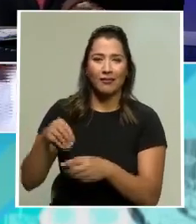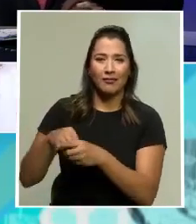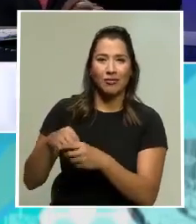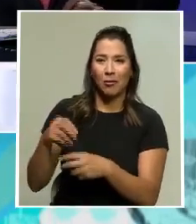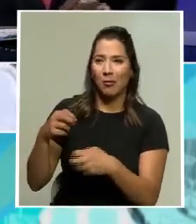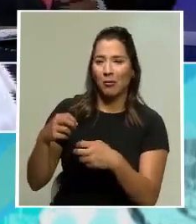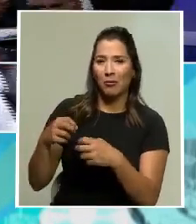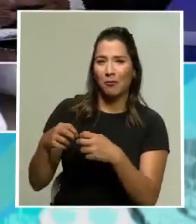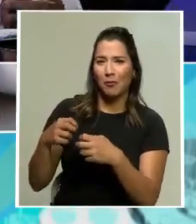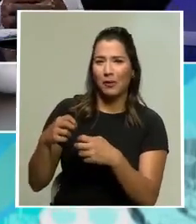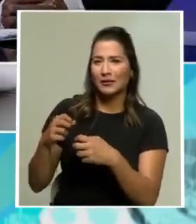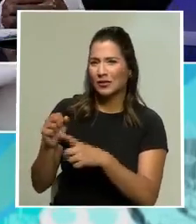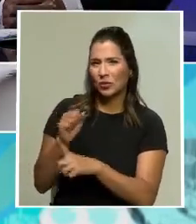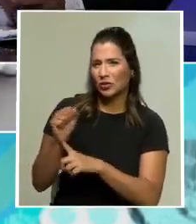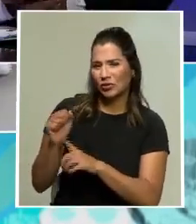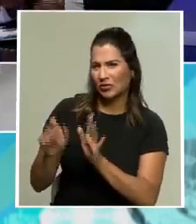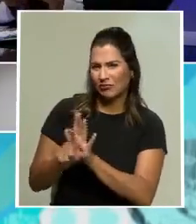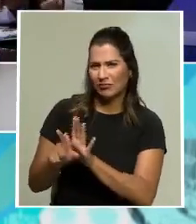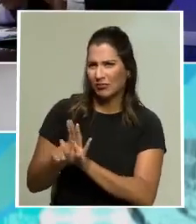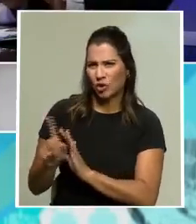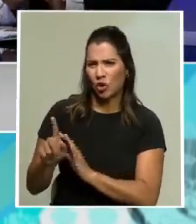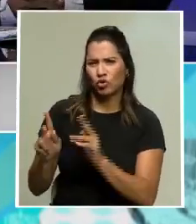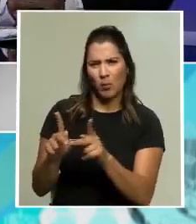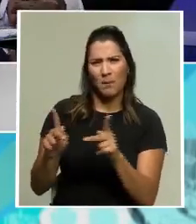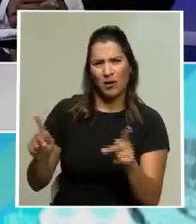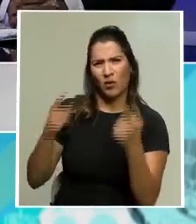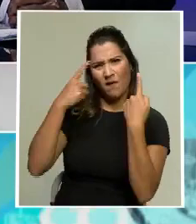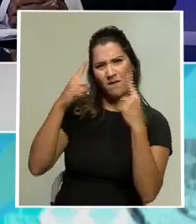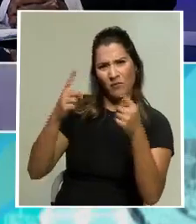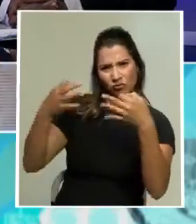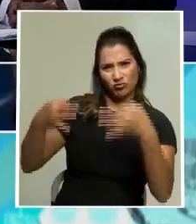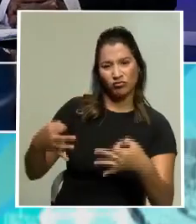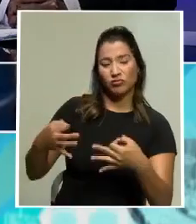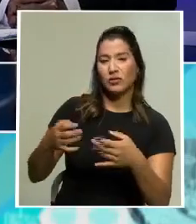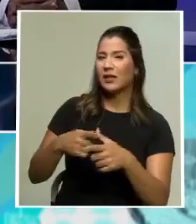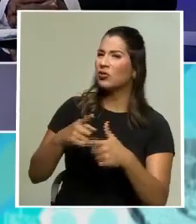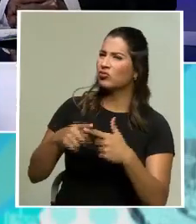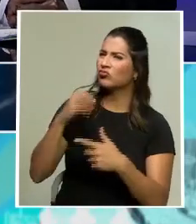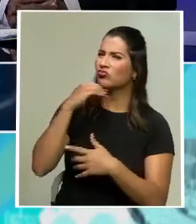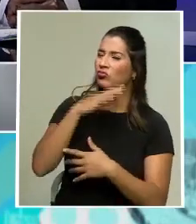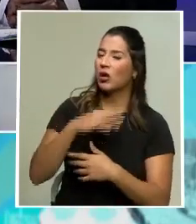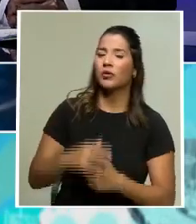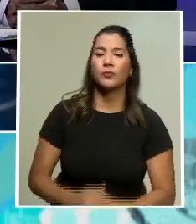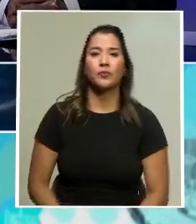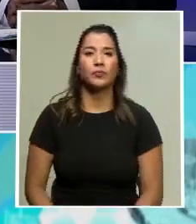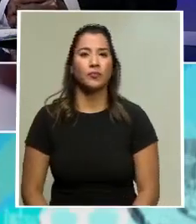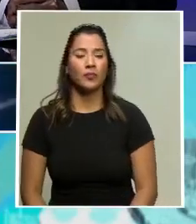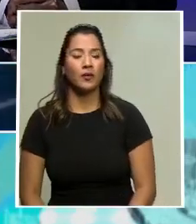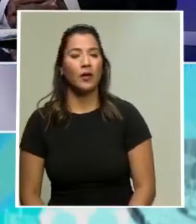Faro. Es un gran periódico. Entonces eso es muy extraño. Justamente